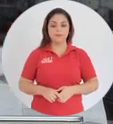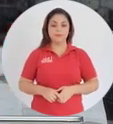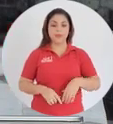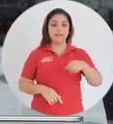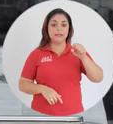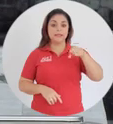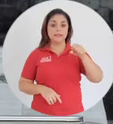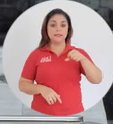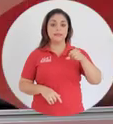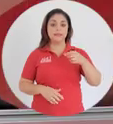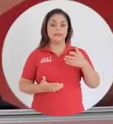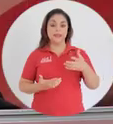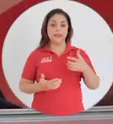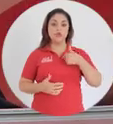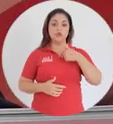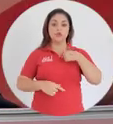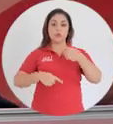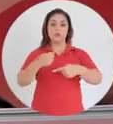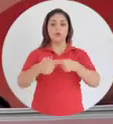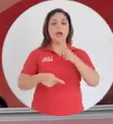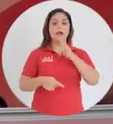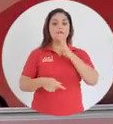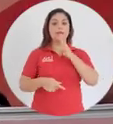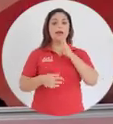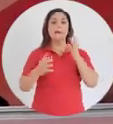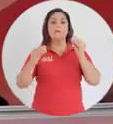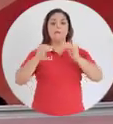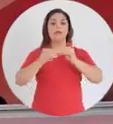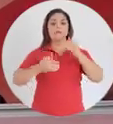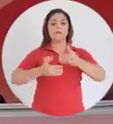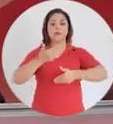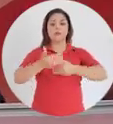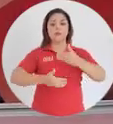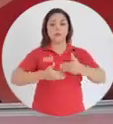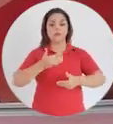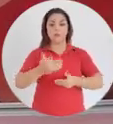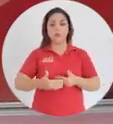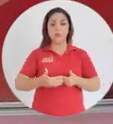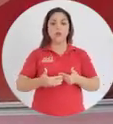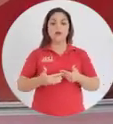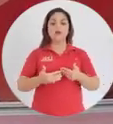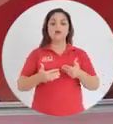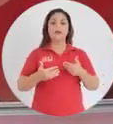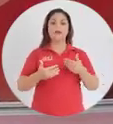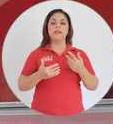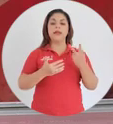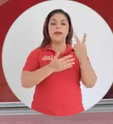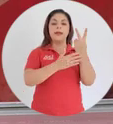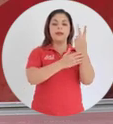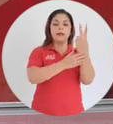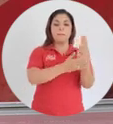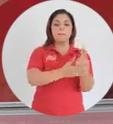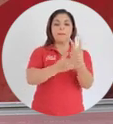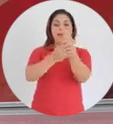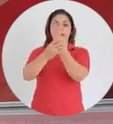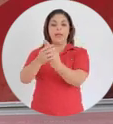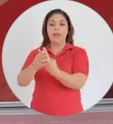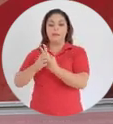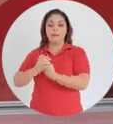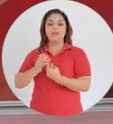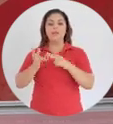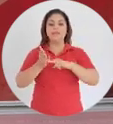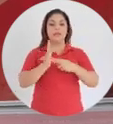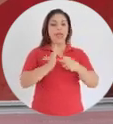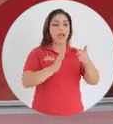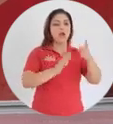Daniel. Sí, voy a hablar más sobre ese proceso de emparejamiento, digamos,